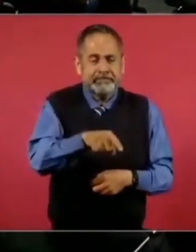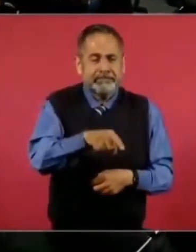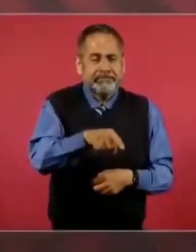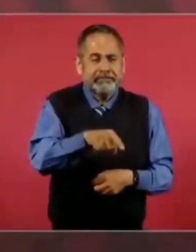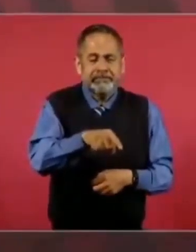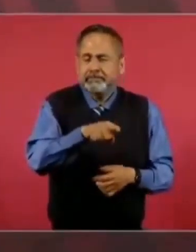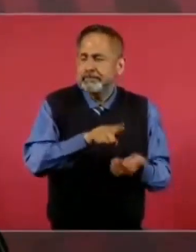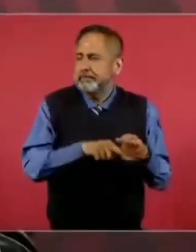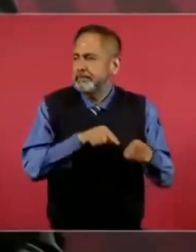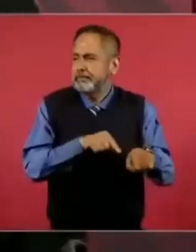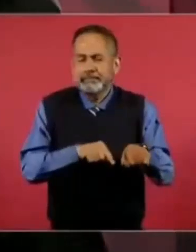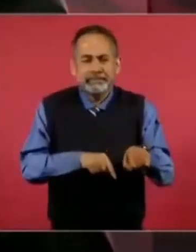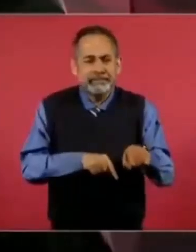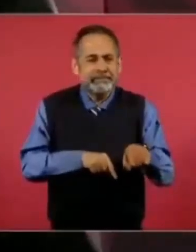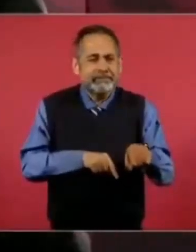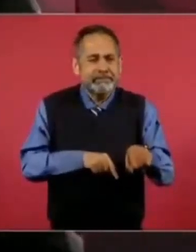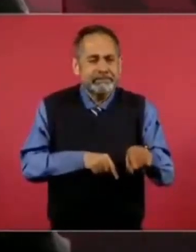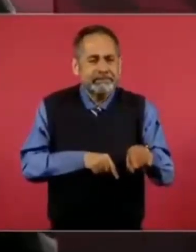es